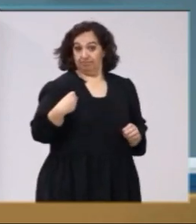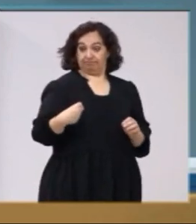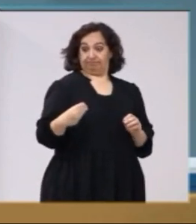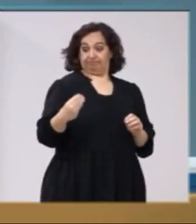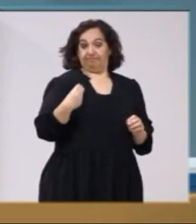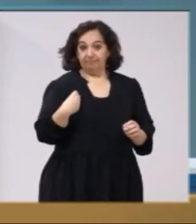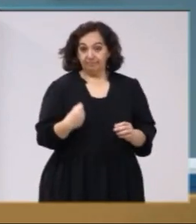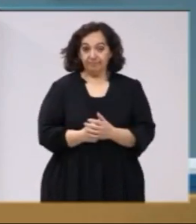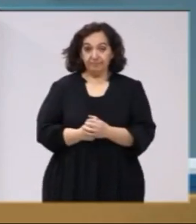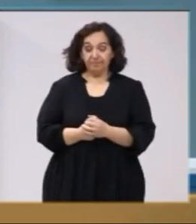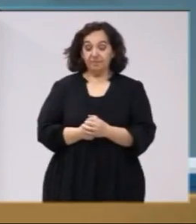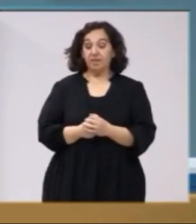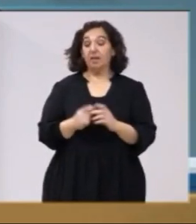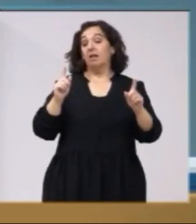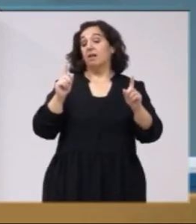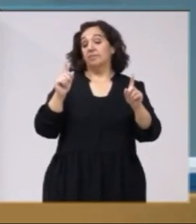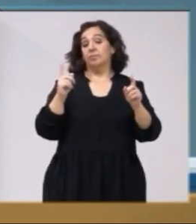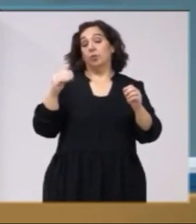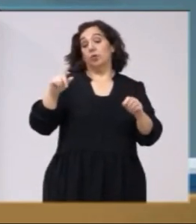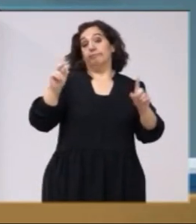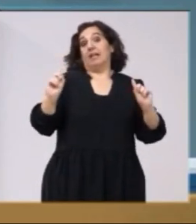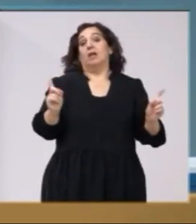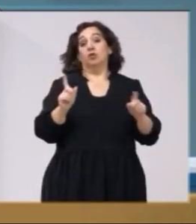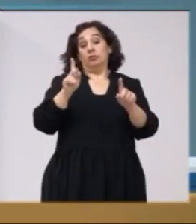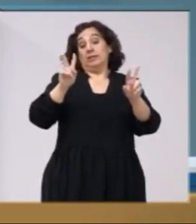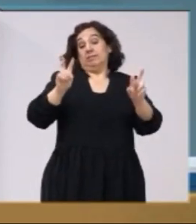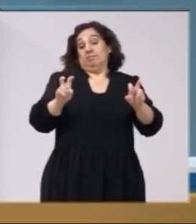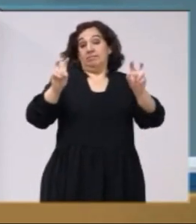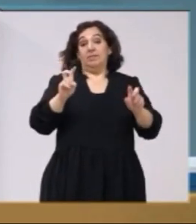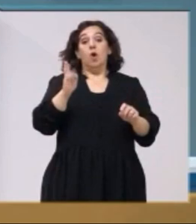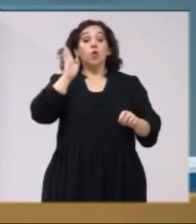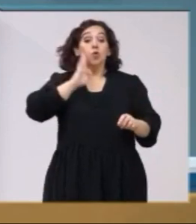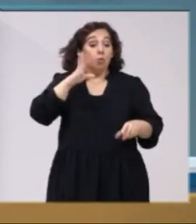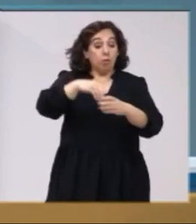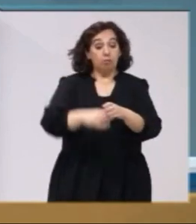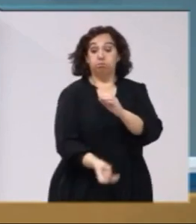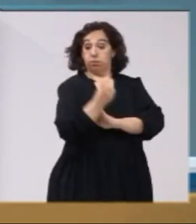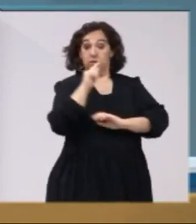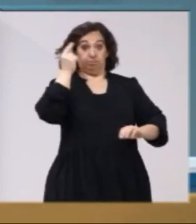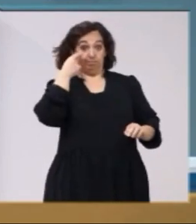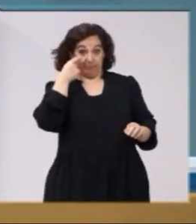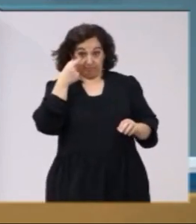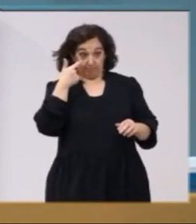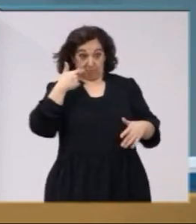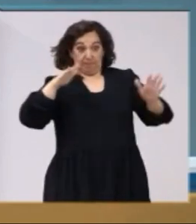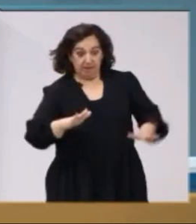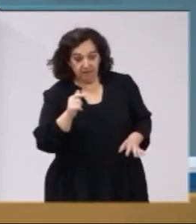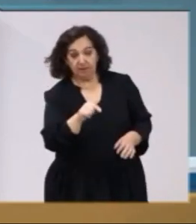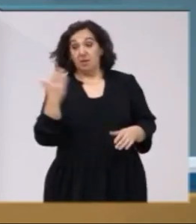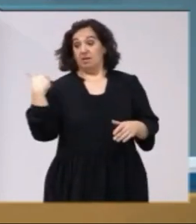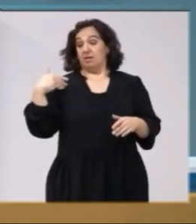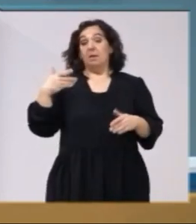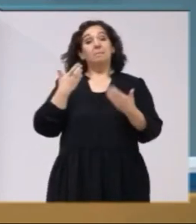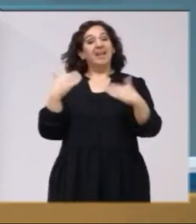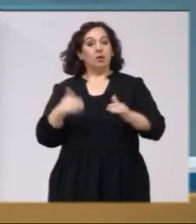sobre el caso de corrupción que apareció el miércoles y